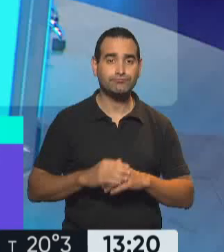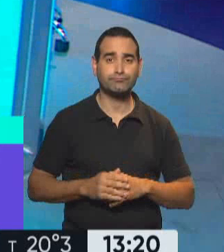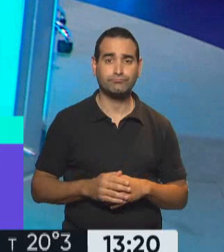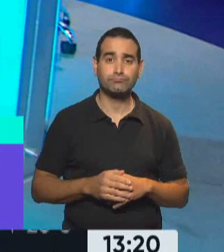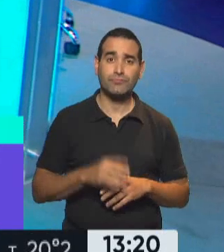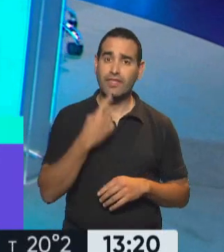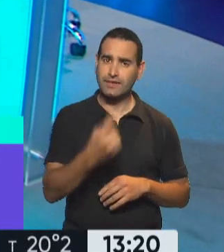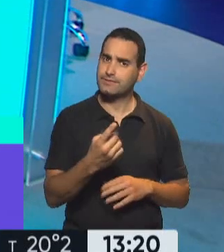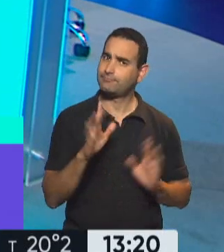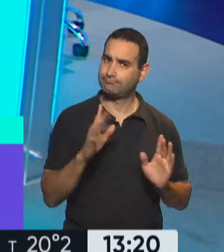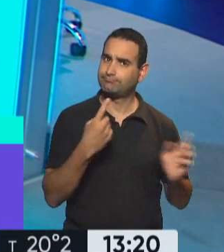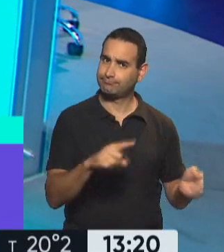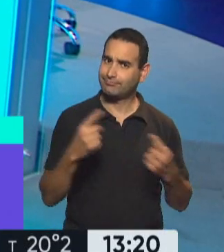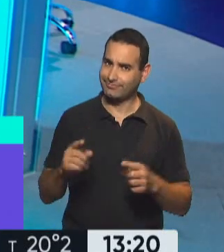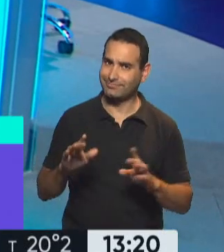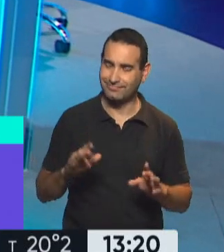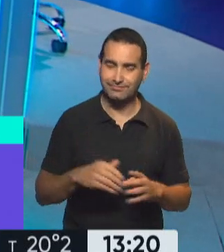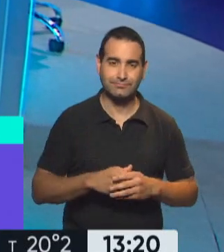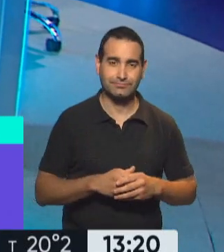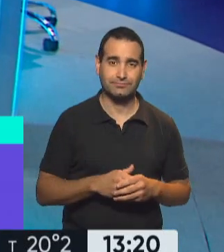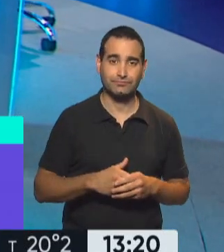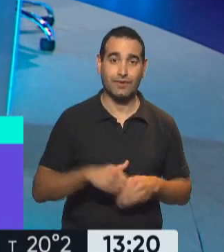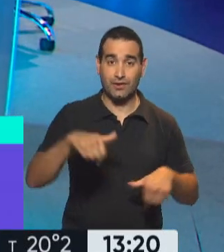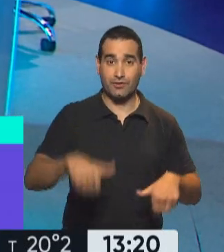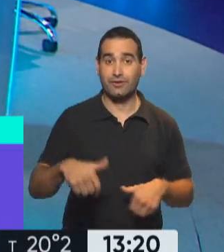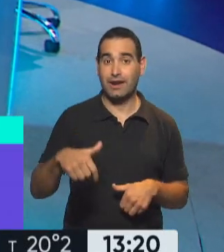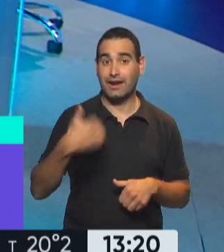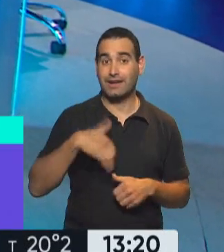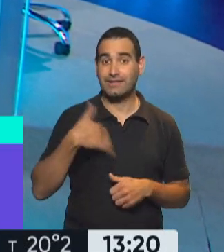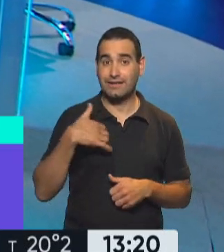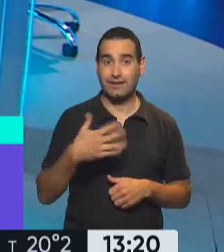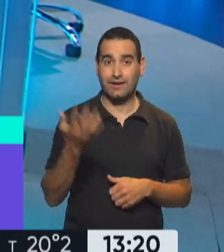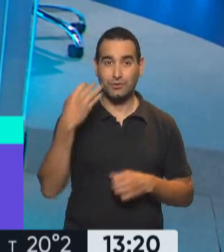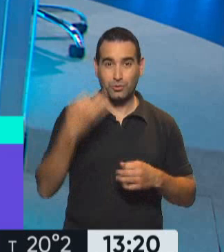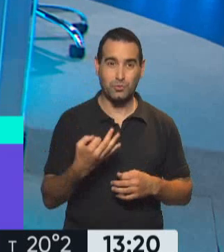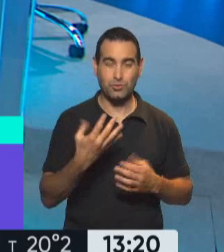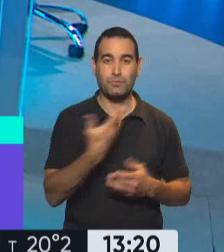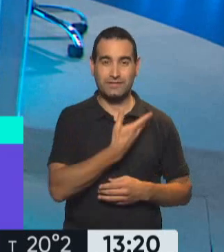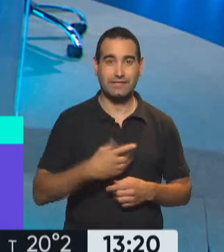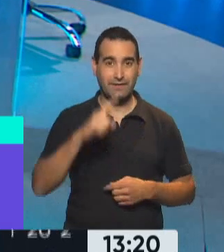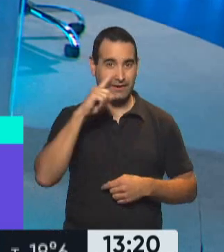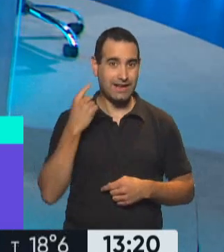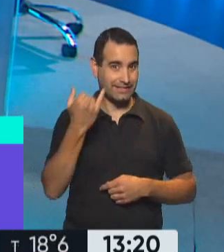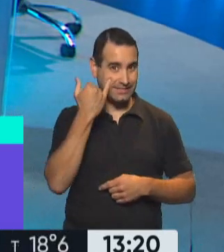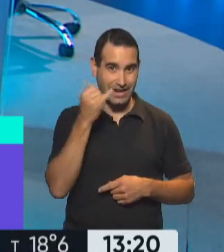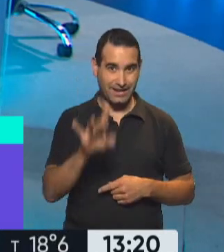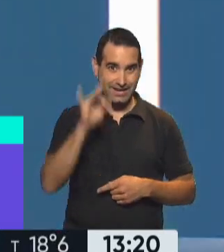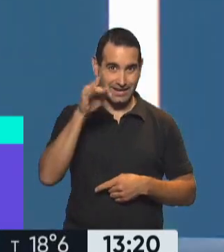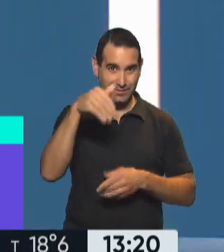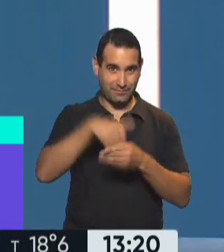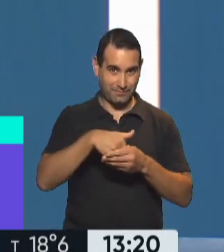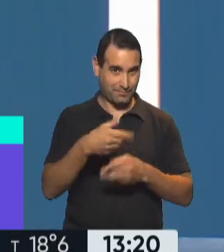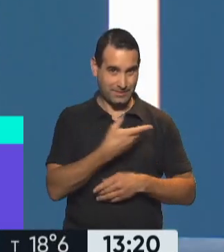esta distinción. Recordemos que también en ese momento en Argentina se estaba desarrollando el paso de mando, ¿no? Alberto Fernández ya había sido electo, pero